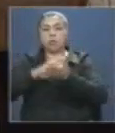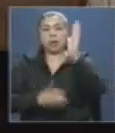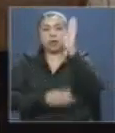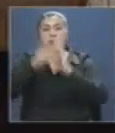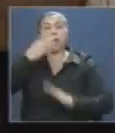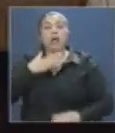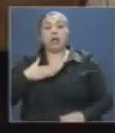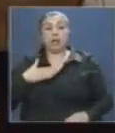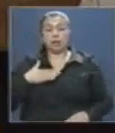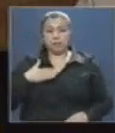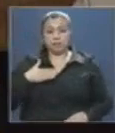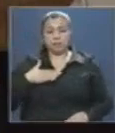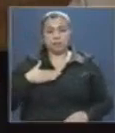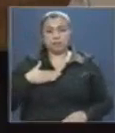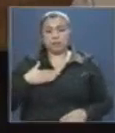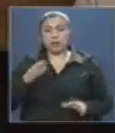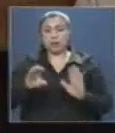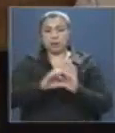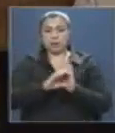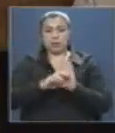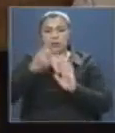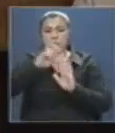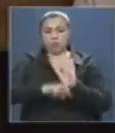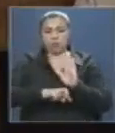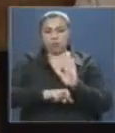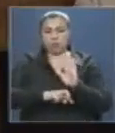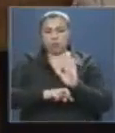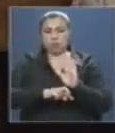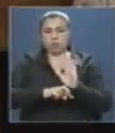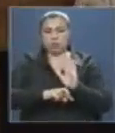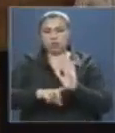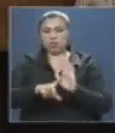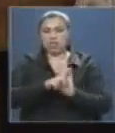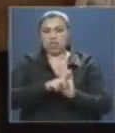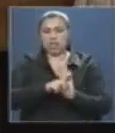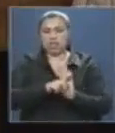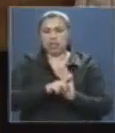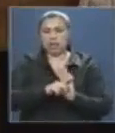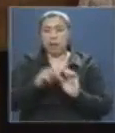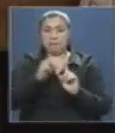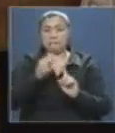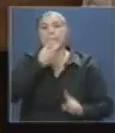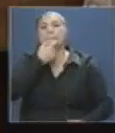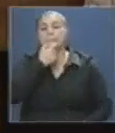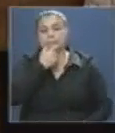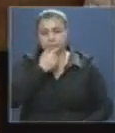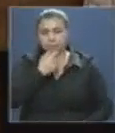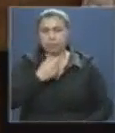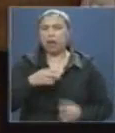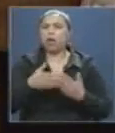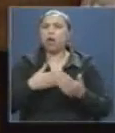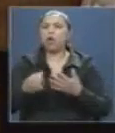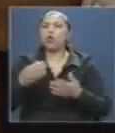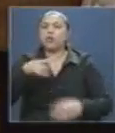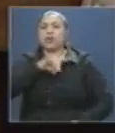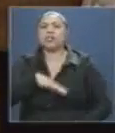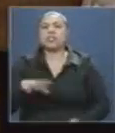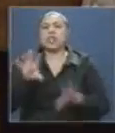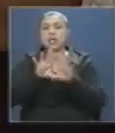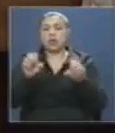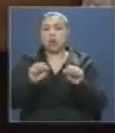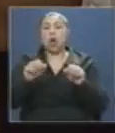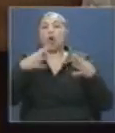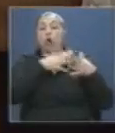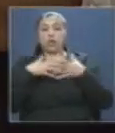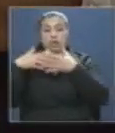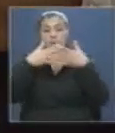me tocó, en el contexto de un proyecto de ley de la Visa Waiver, que era una de las tantas adecuaciones de las cuales Chile se comprometió con Estados